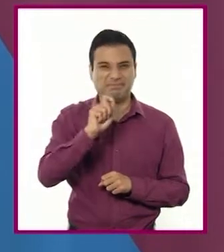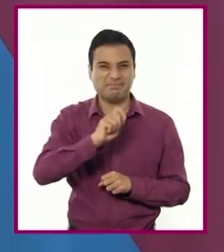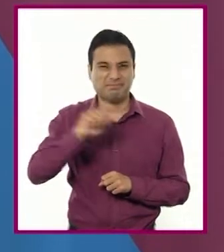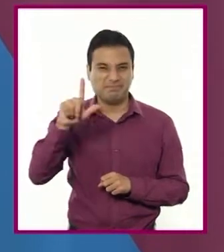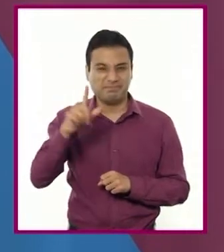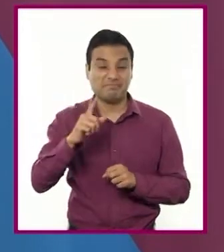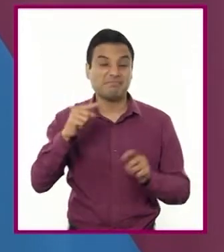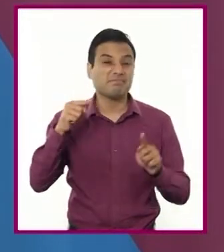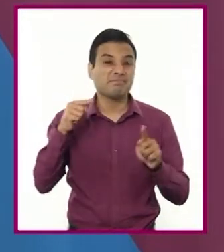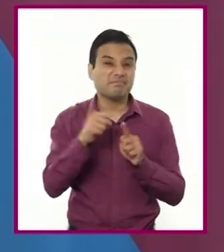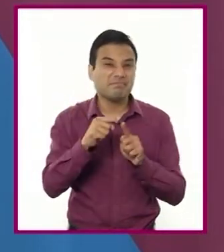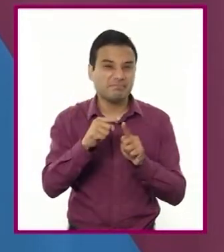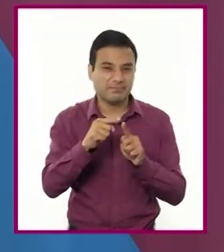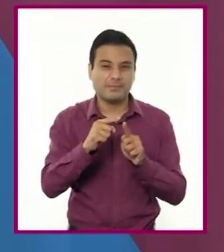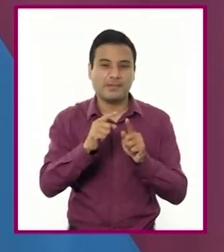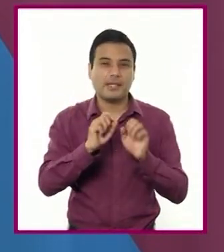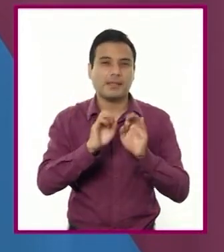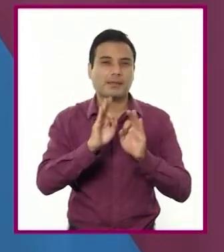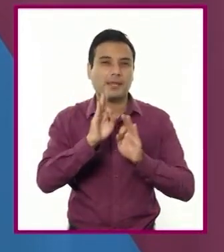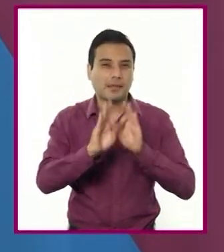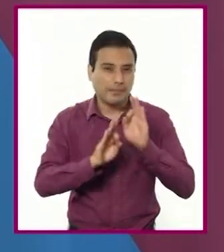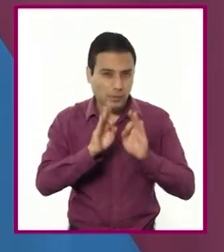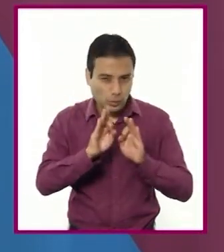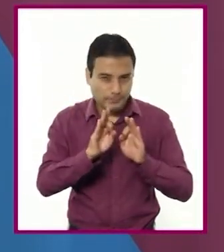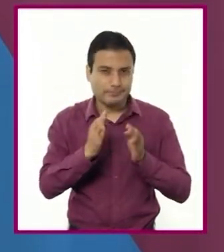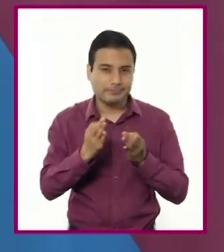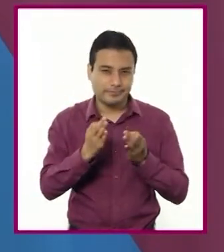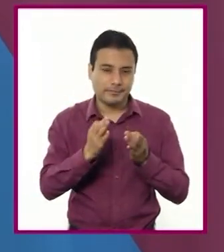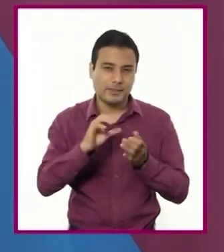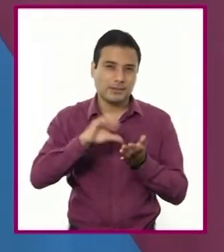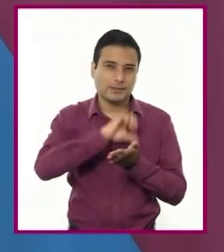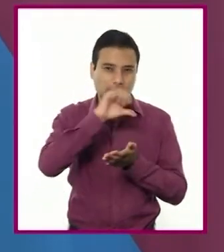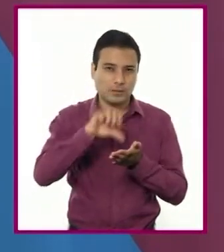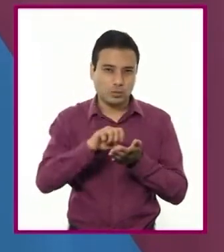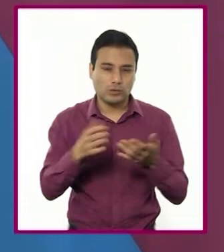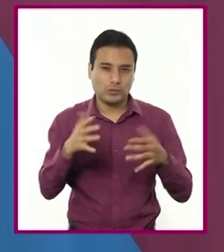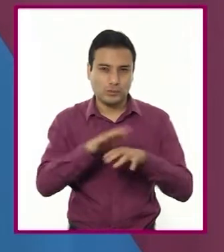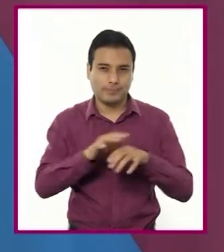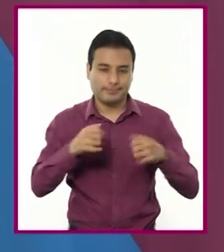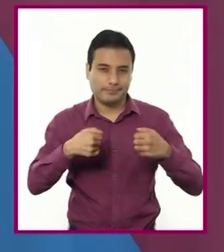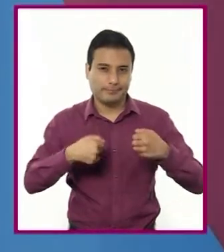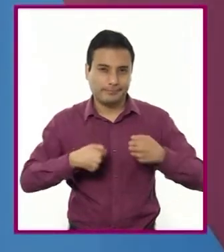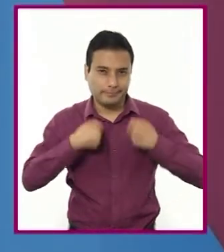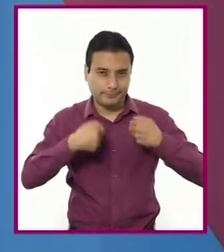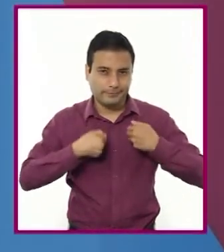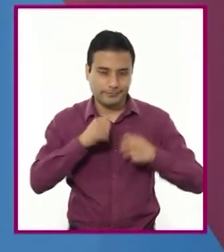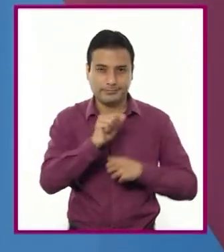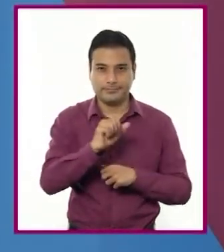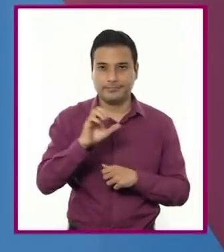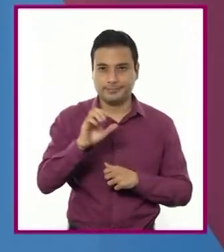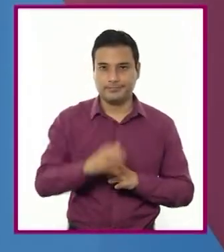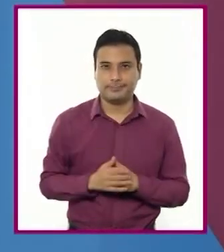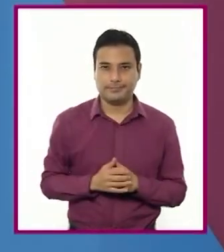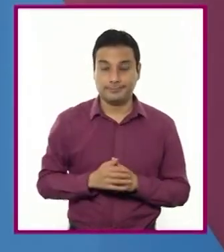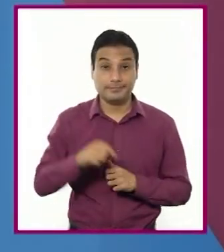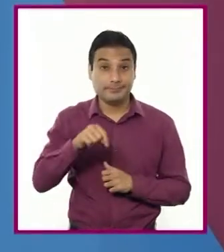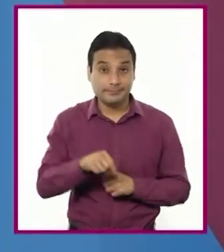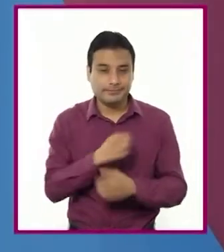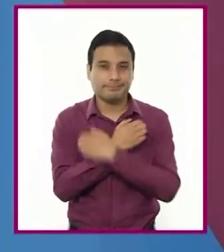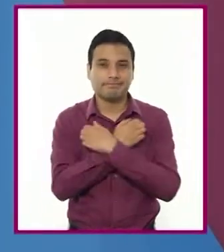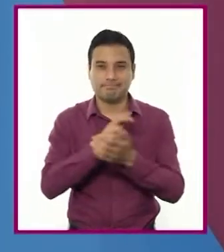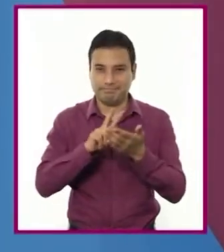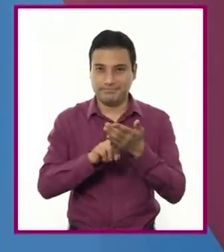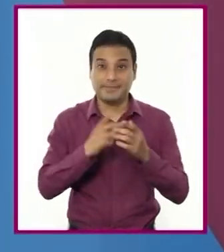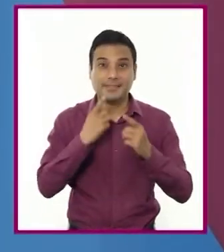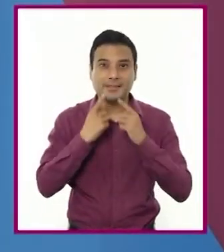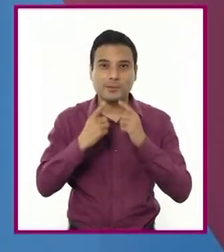el área de tratamiento en Centros de Integración Juvenil, AC. Bienvenida, maestra. Esto es Cívica y Ética en